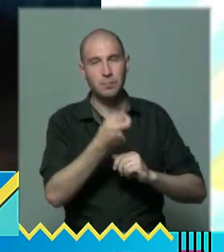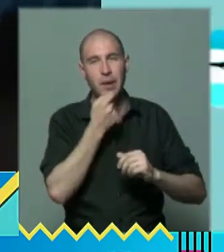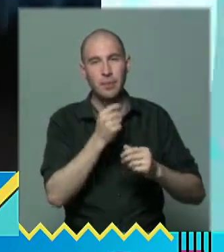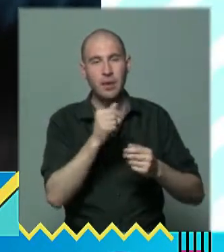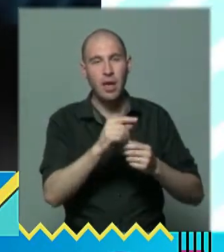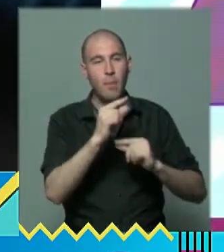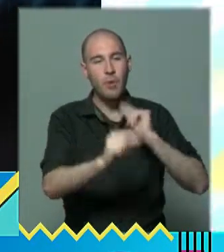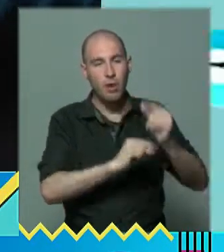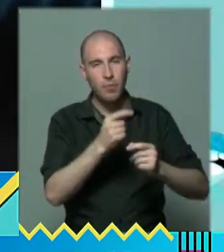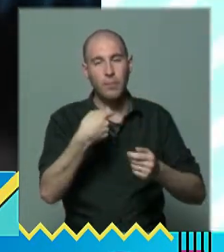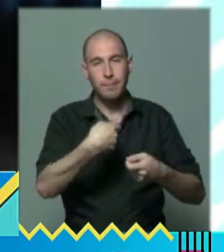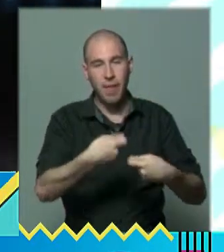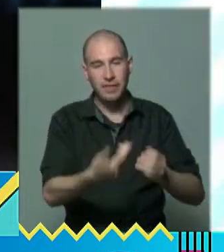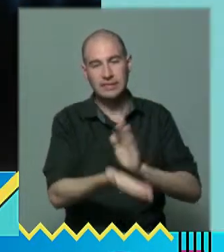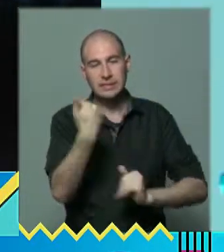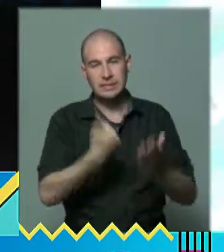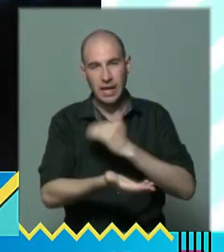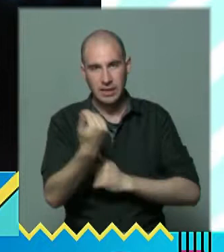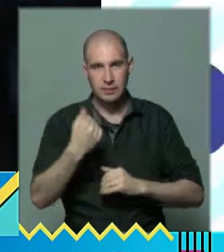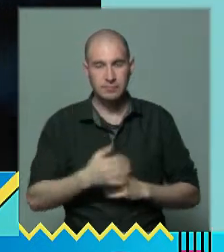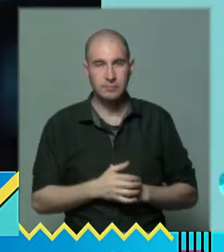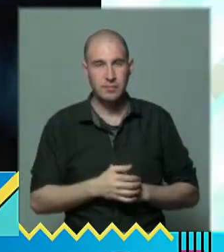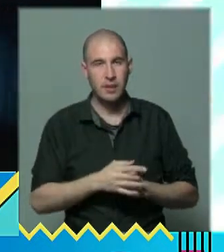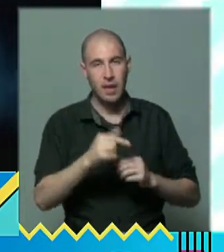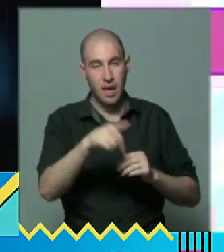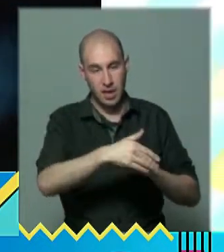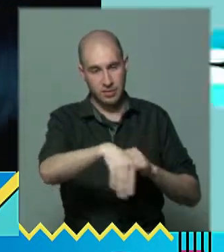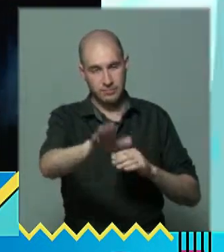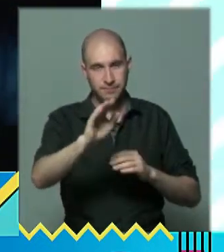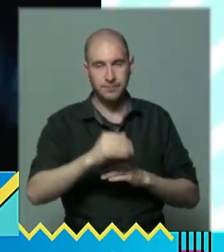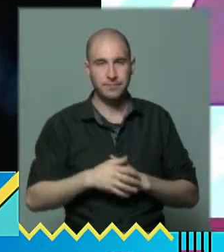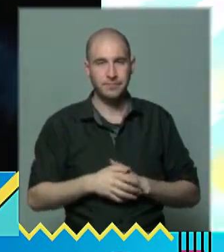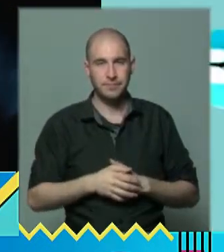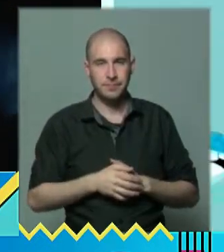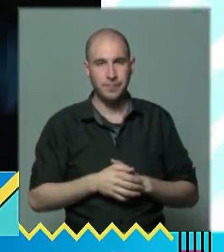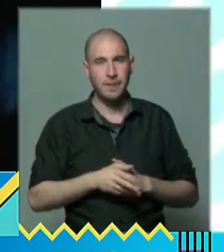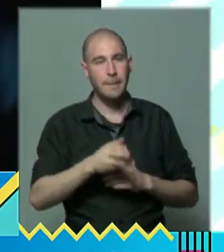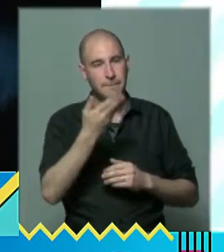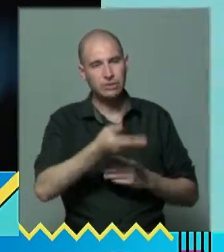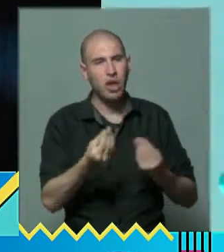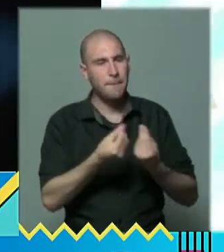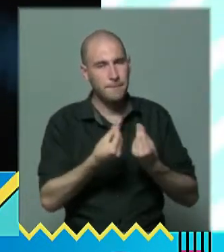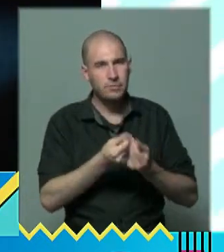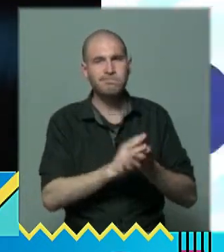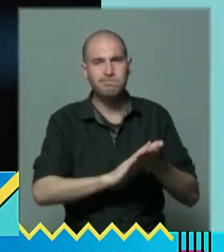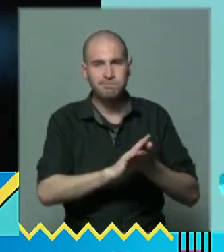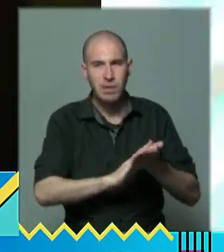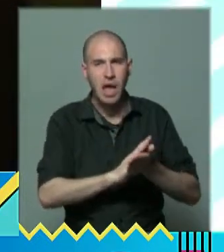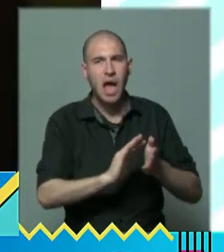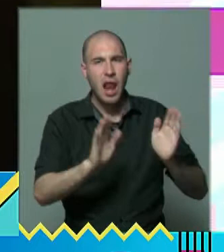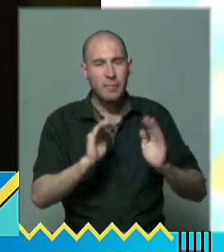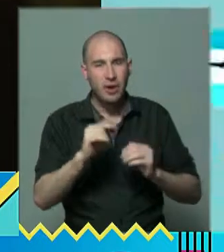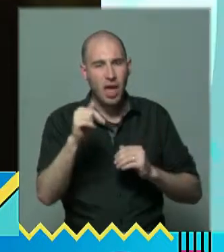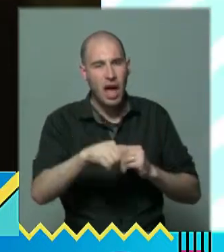la quita progresiva de los subsidios en los servicios. Y a partir de esto, sí, mucha gente argumenta de que a lo mejor lo que